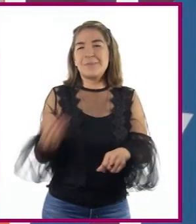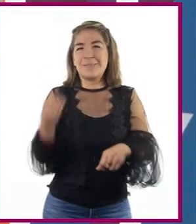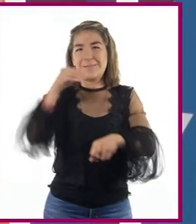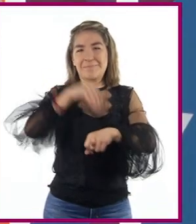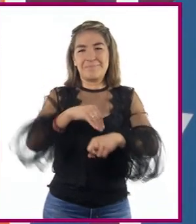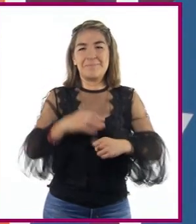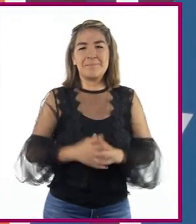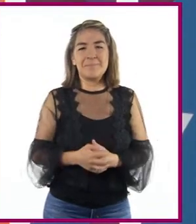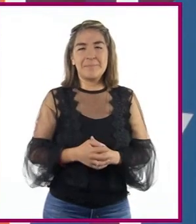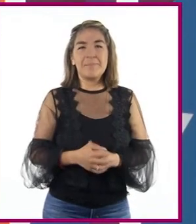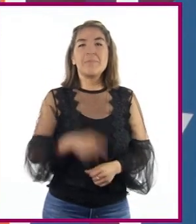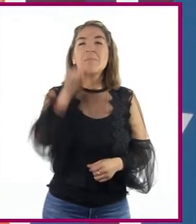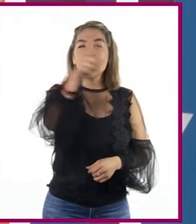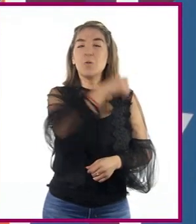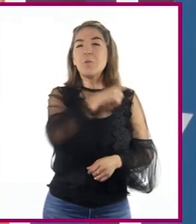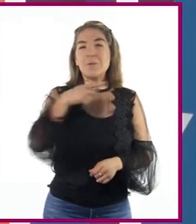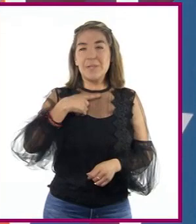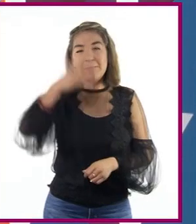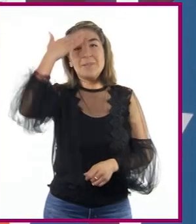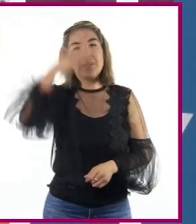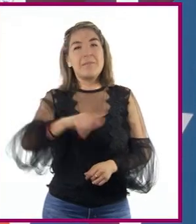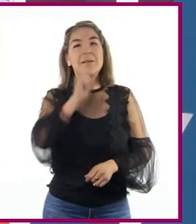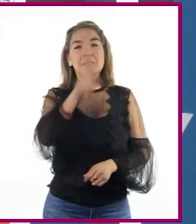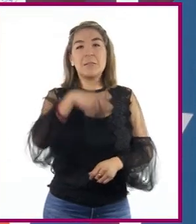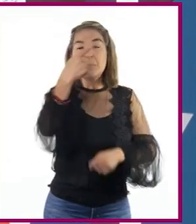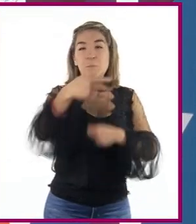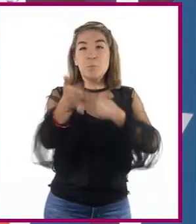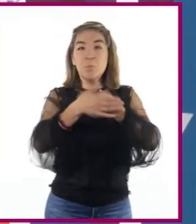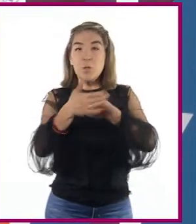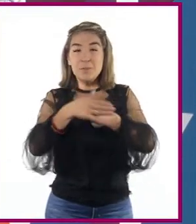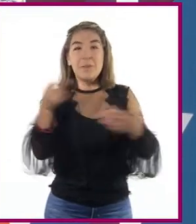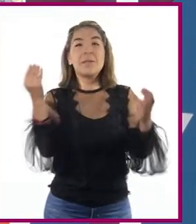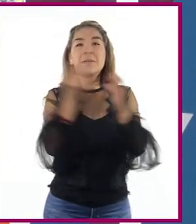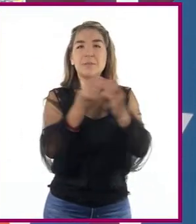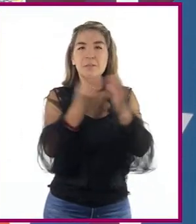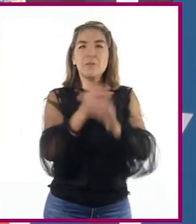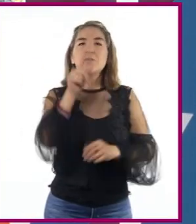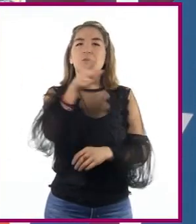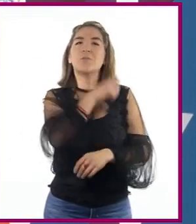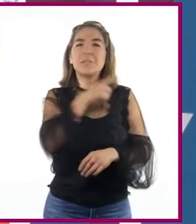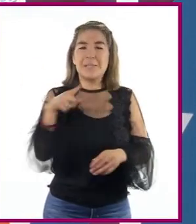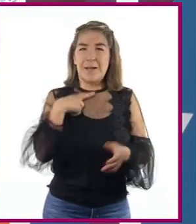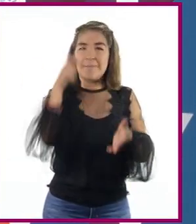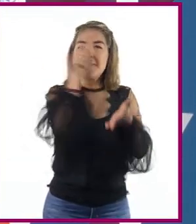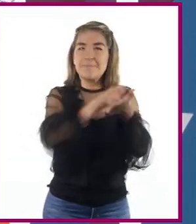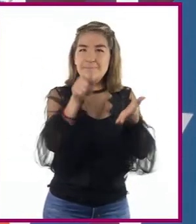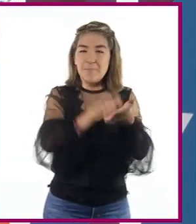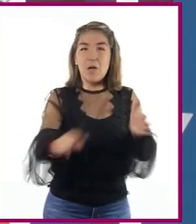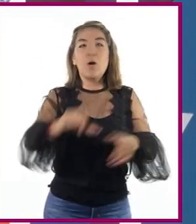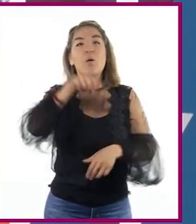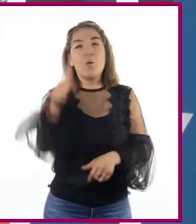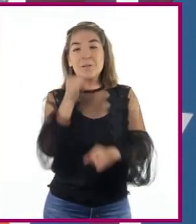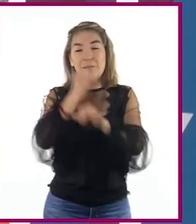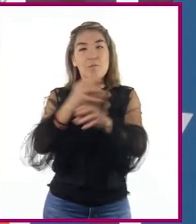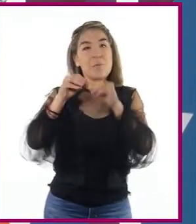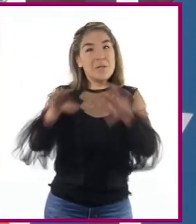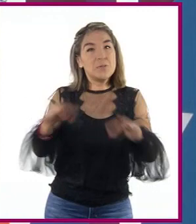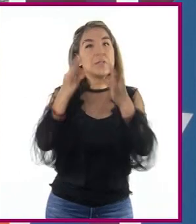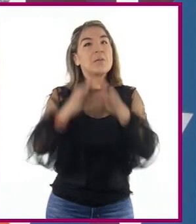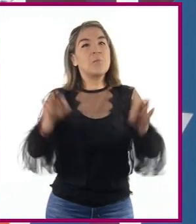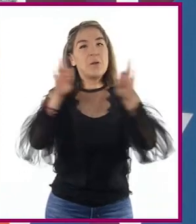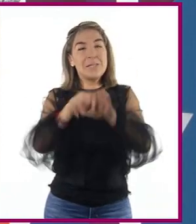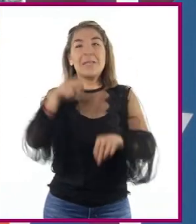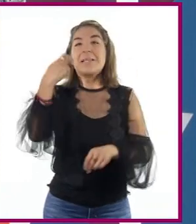guste. Tomen en cuenta que en la próxima sesión deberán tomar nota de otros datos importantes del